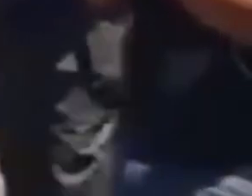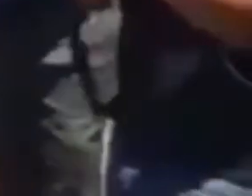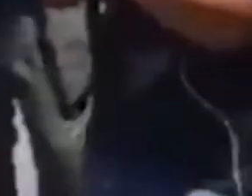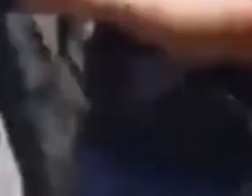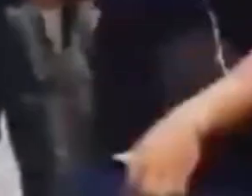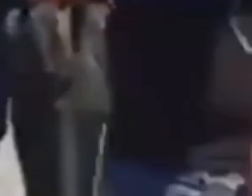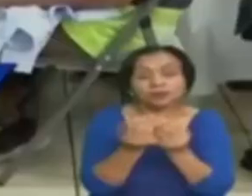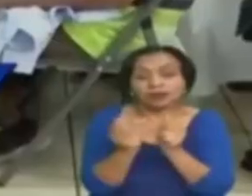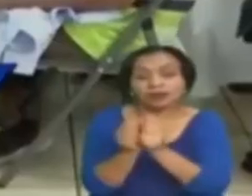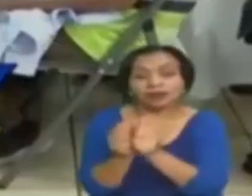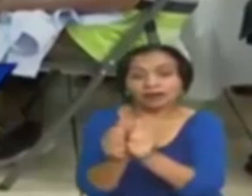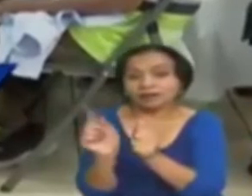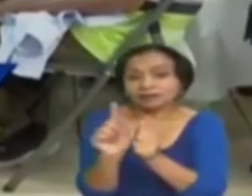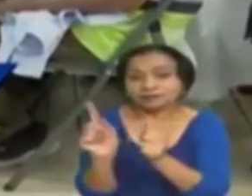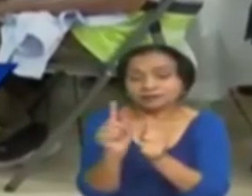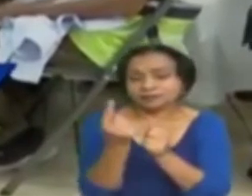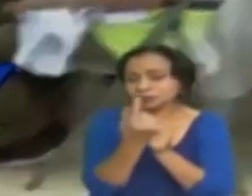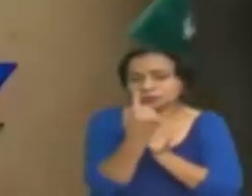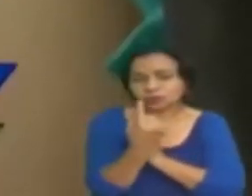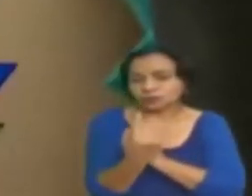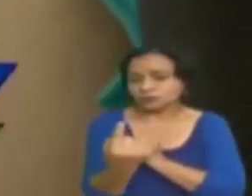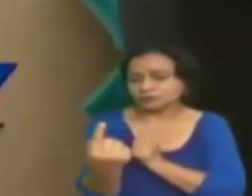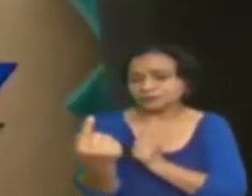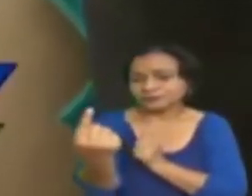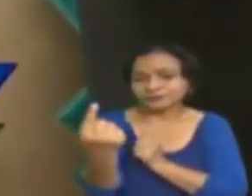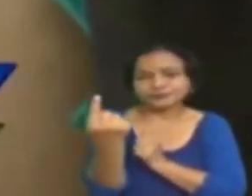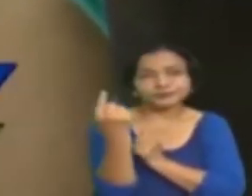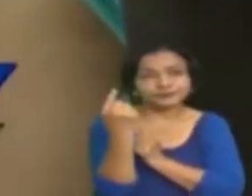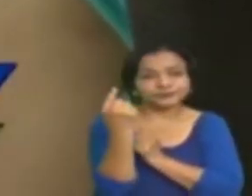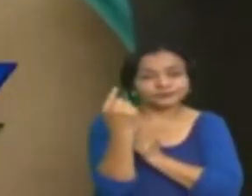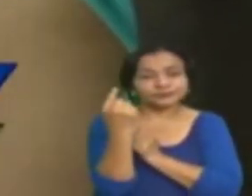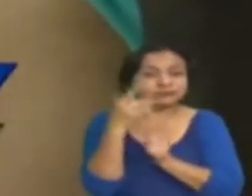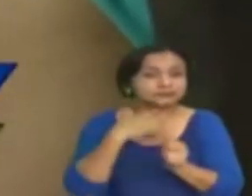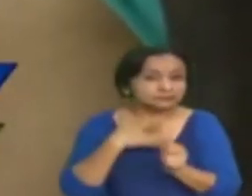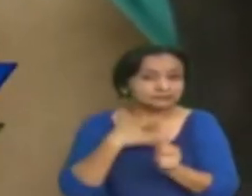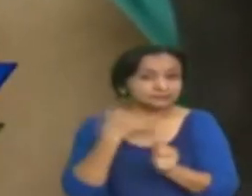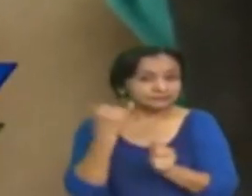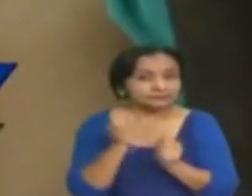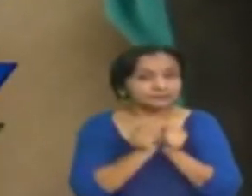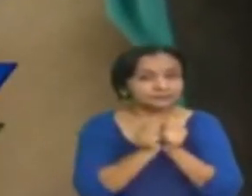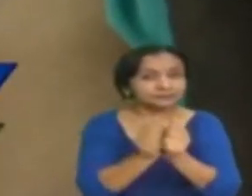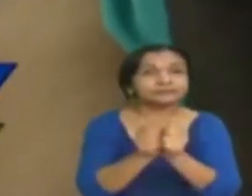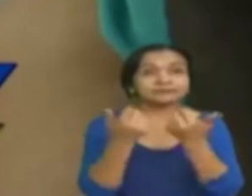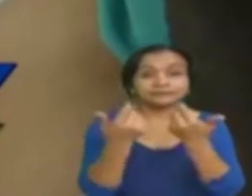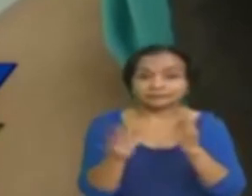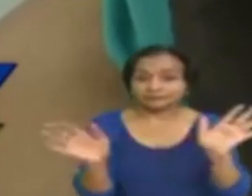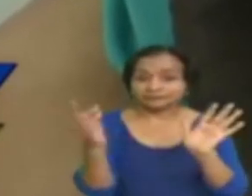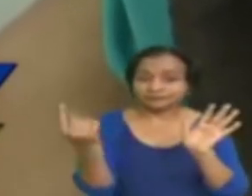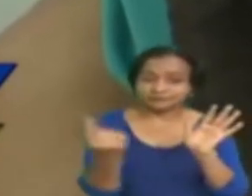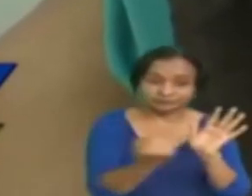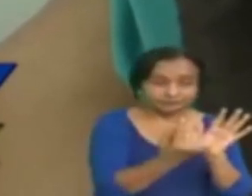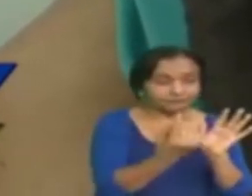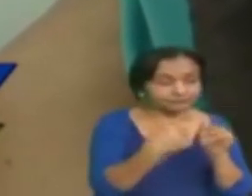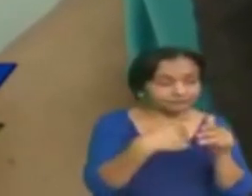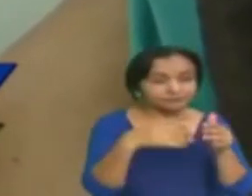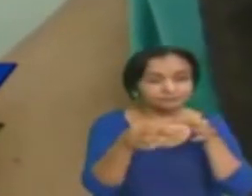mañana. Y en Huaspán, en la casa materna, en el hospital Osvaldo Padilla, Huanqui Tacni se llama